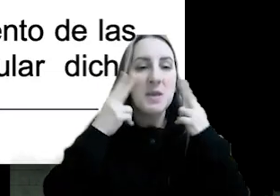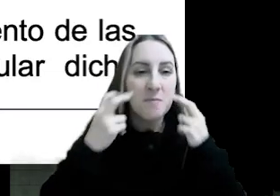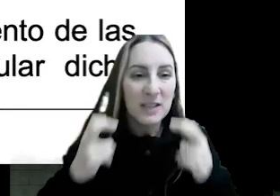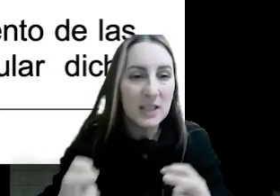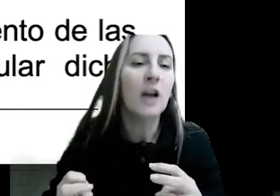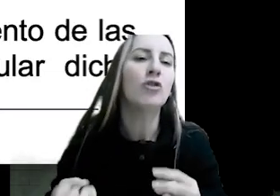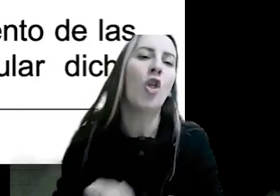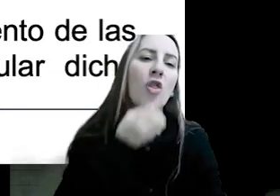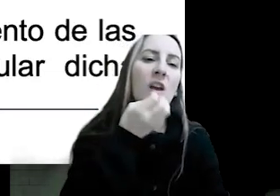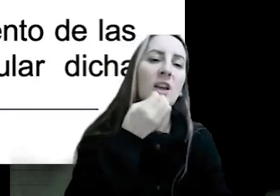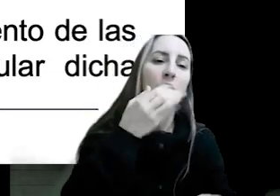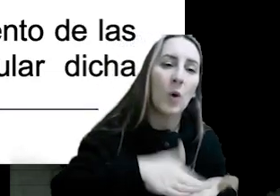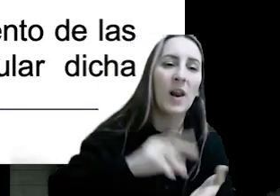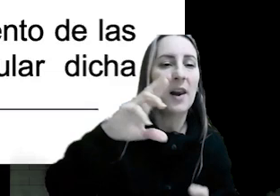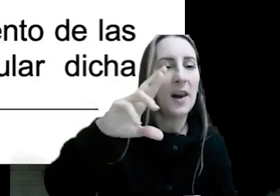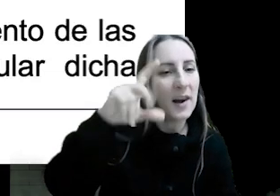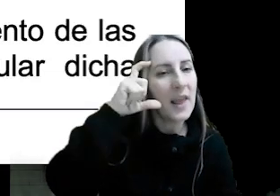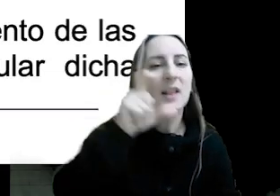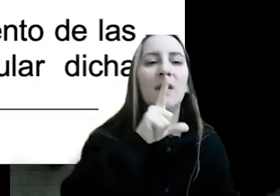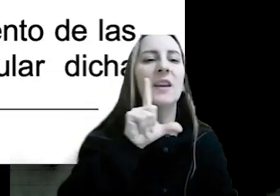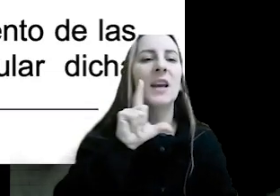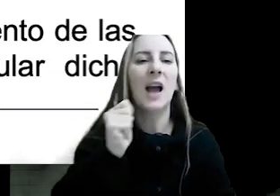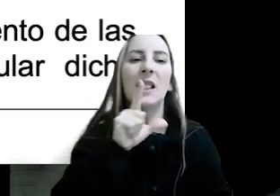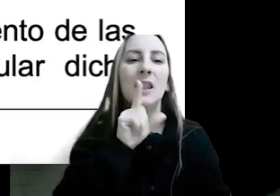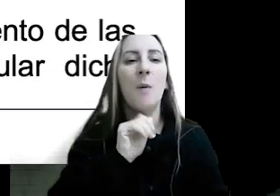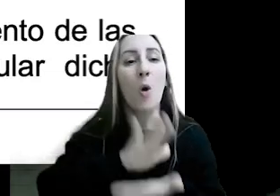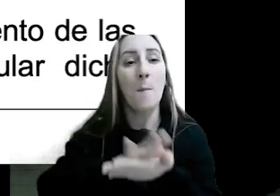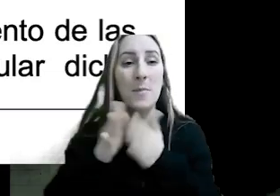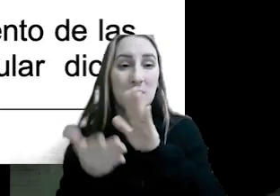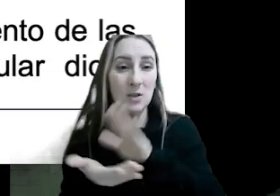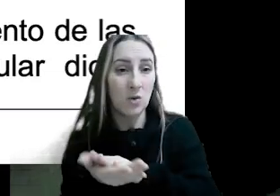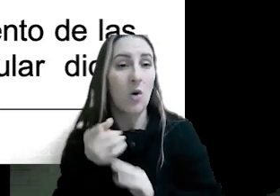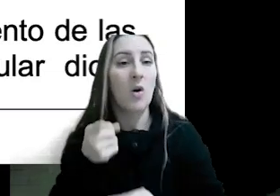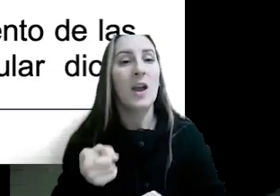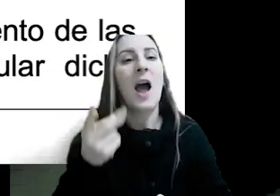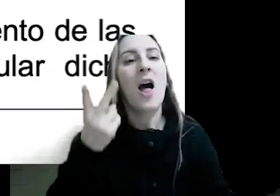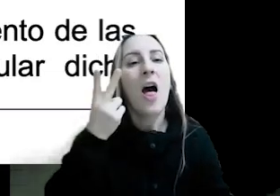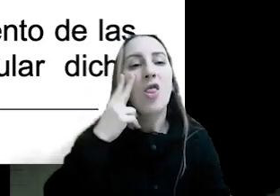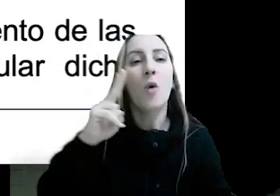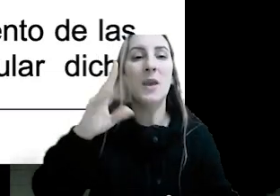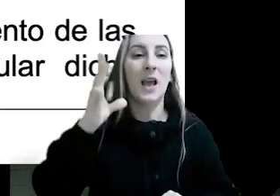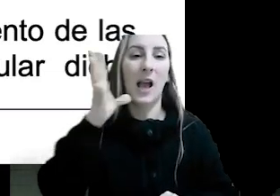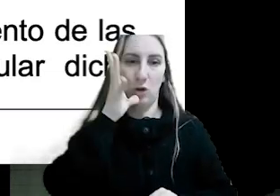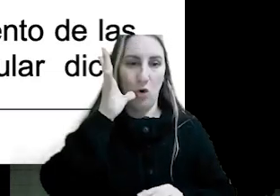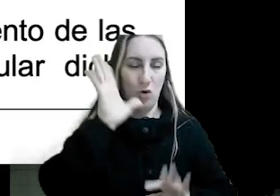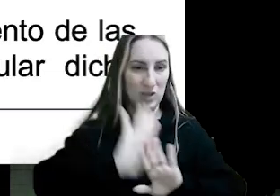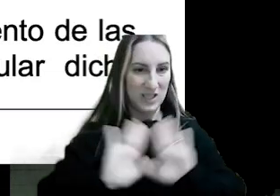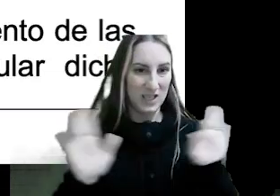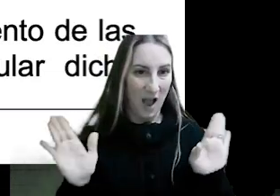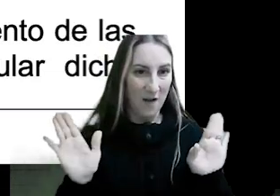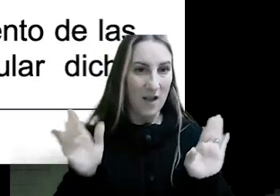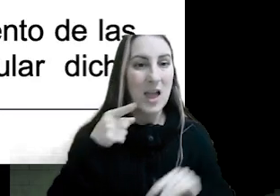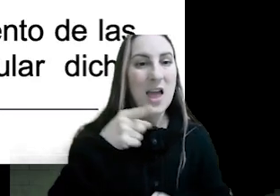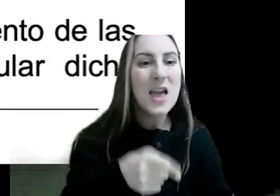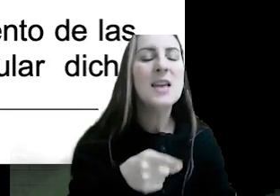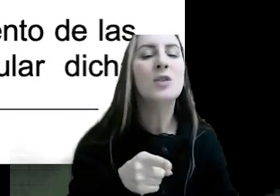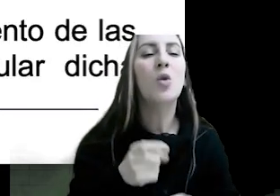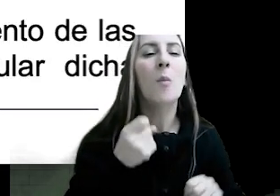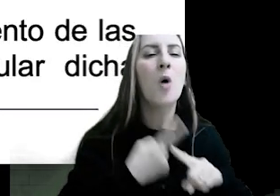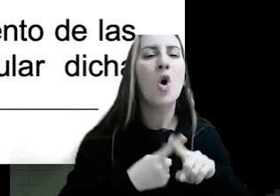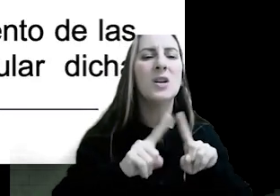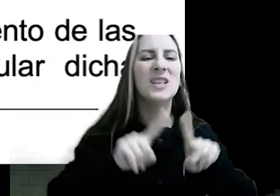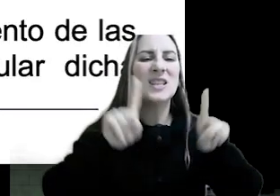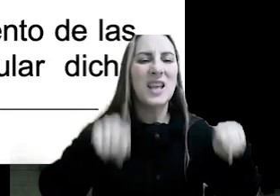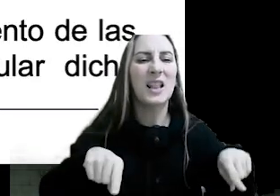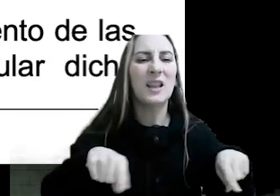jurada rectificativa como las compensaciones fueron realizadas en el año 2014. En este caso era en el marco de un certificado fiscal